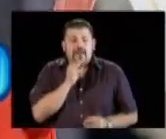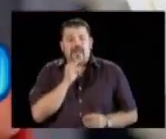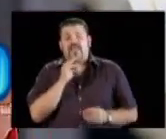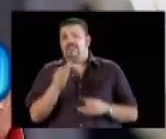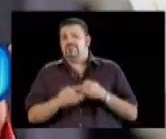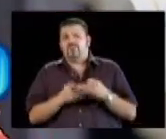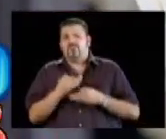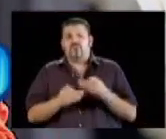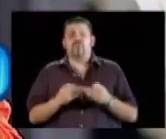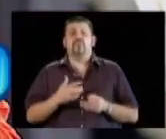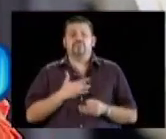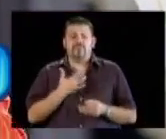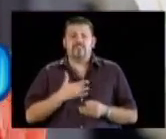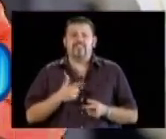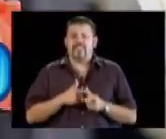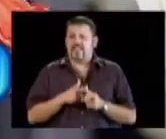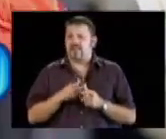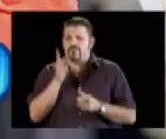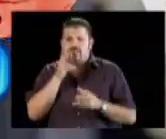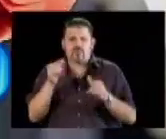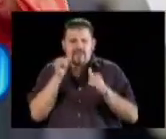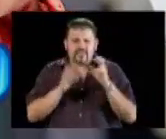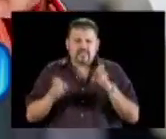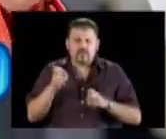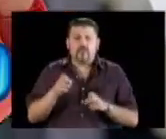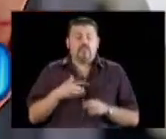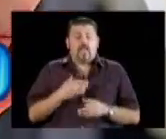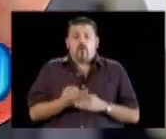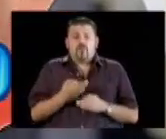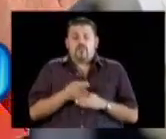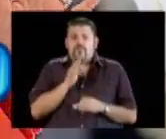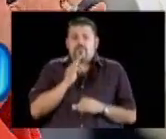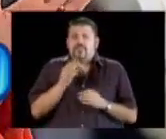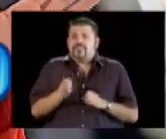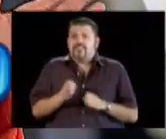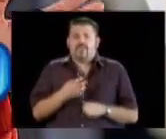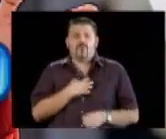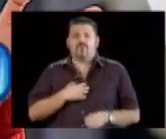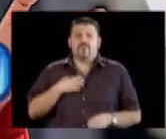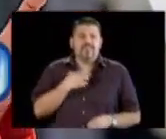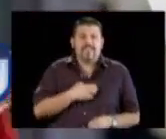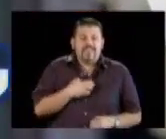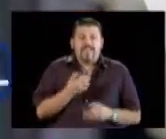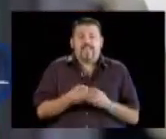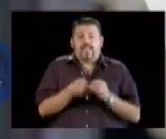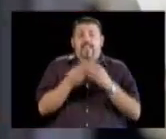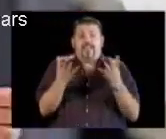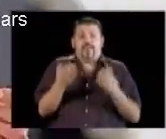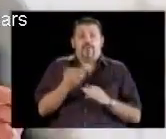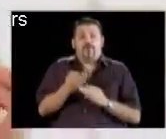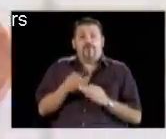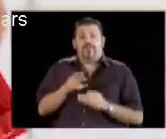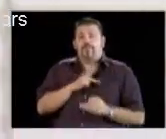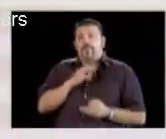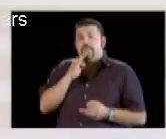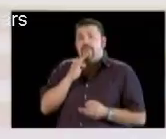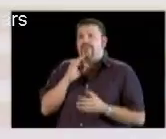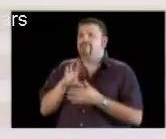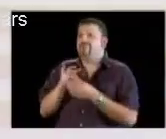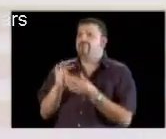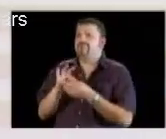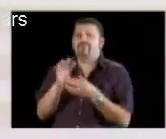empezó a ponerse los productos de Angelissima Kenia Cosmética y está encantada y obviamente contagiando a sus amigas de esto. Y ahora quiero